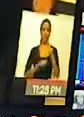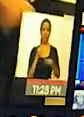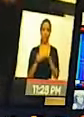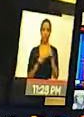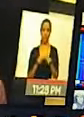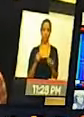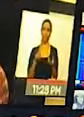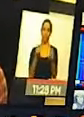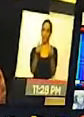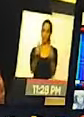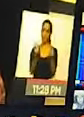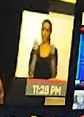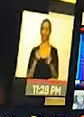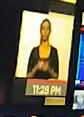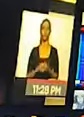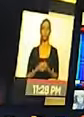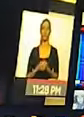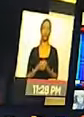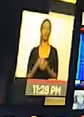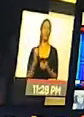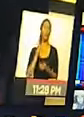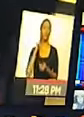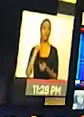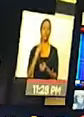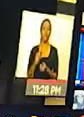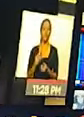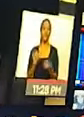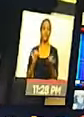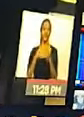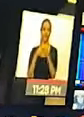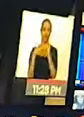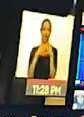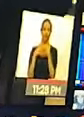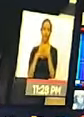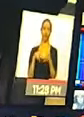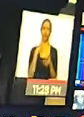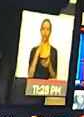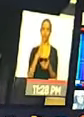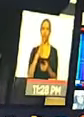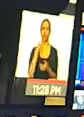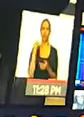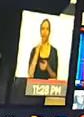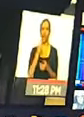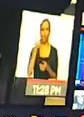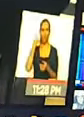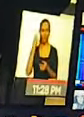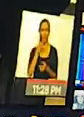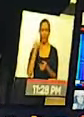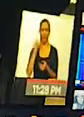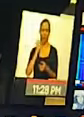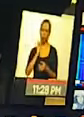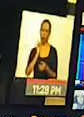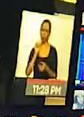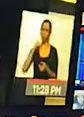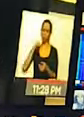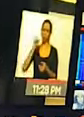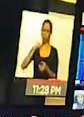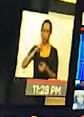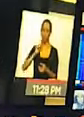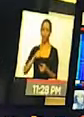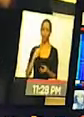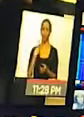vale plata. Y como también dijo de que ya Estados Unidos, lo dijo en Irak, creo que fue en Irak, o sí, creo que tuvo una